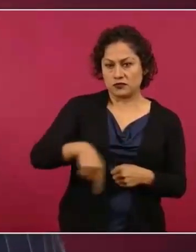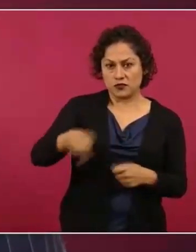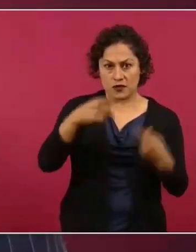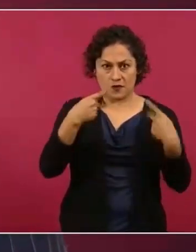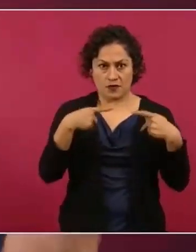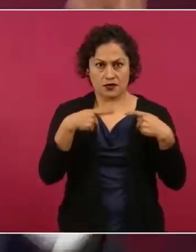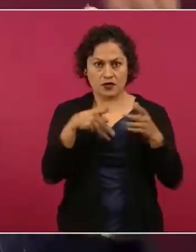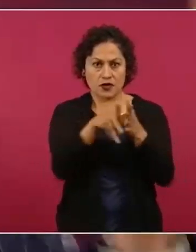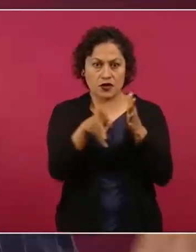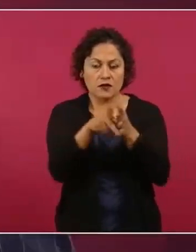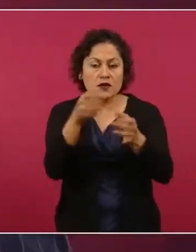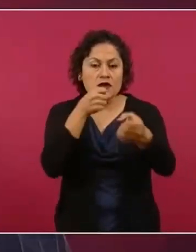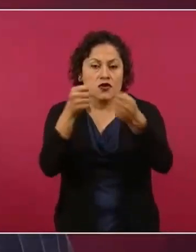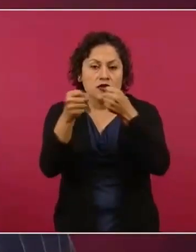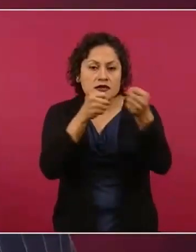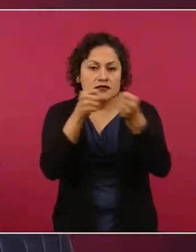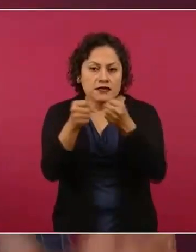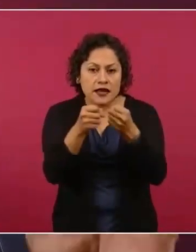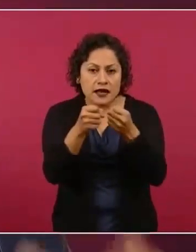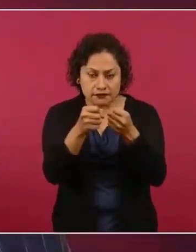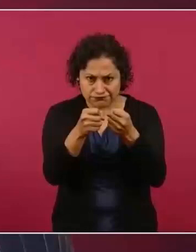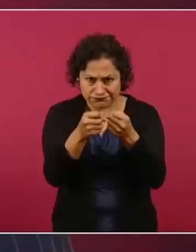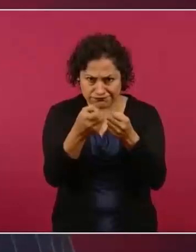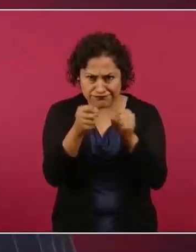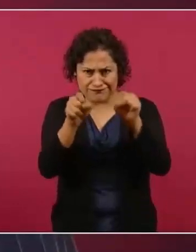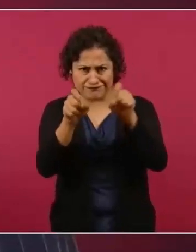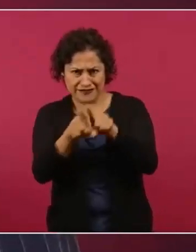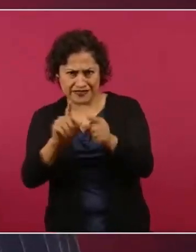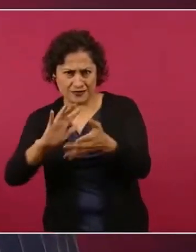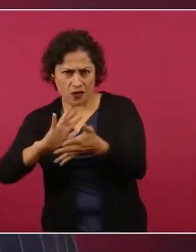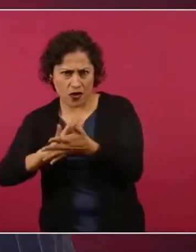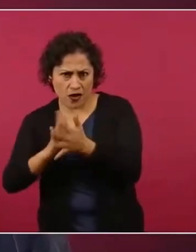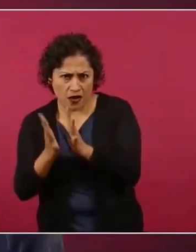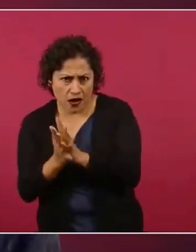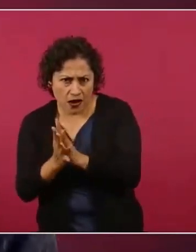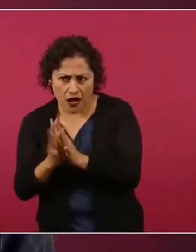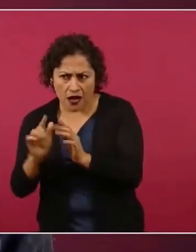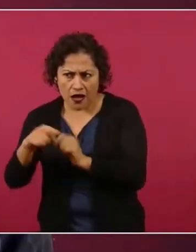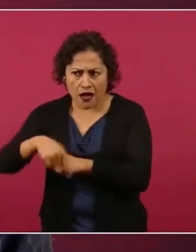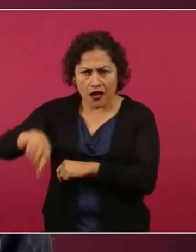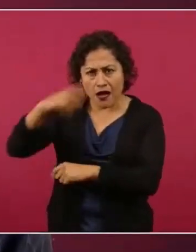delincuentes. No. Es otra cosa.